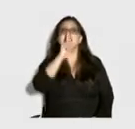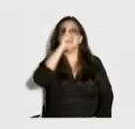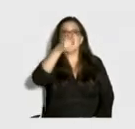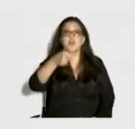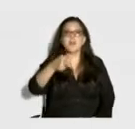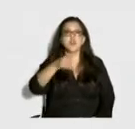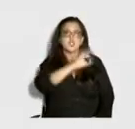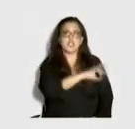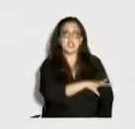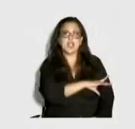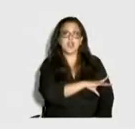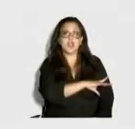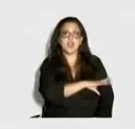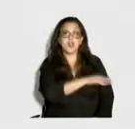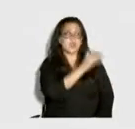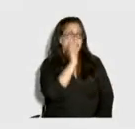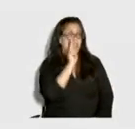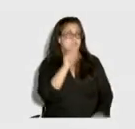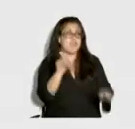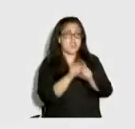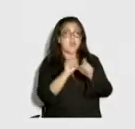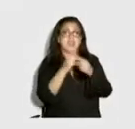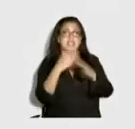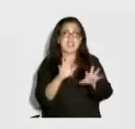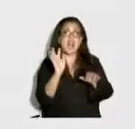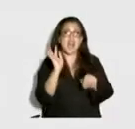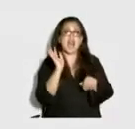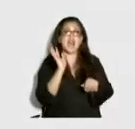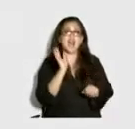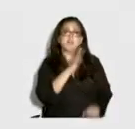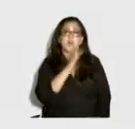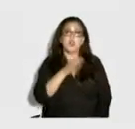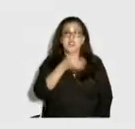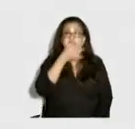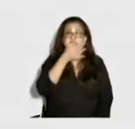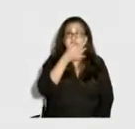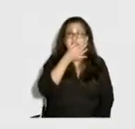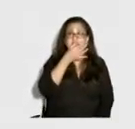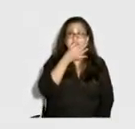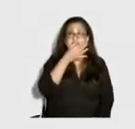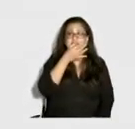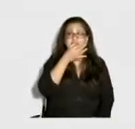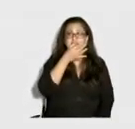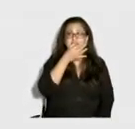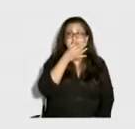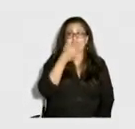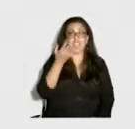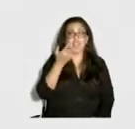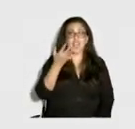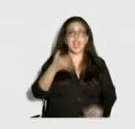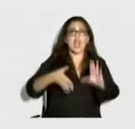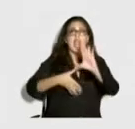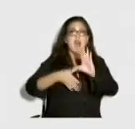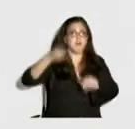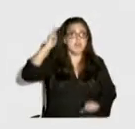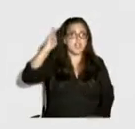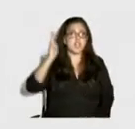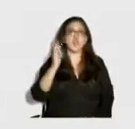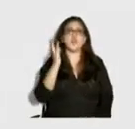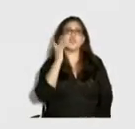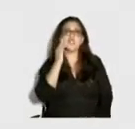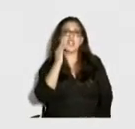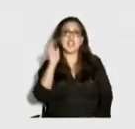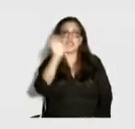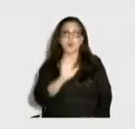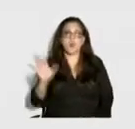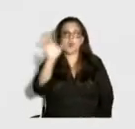así. Este es un esquema donde hemos pintado en color verde los segmentos de origen amerindio, celeste los de origen europeo y en color rojo los de origen